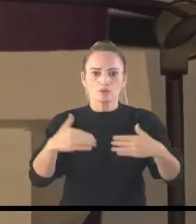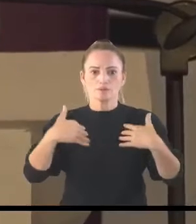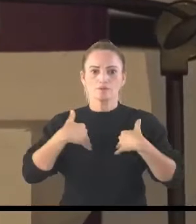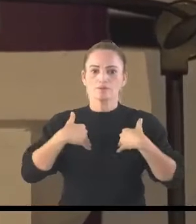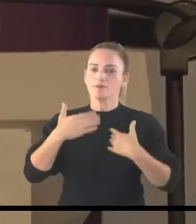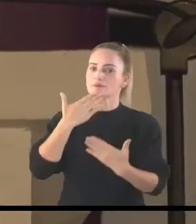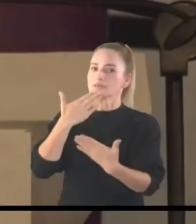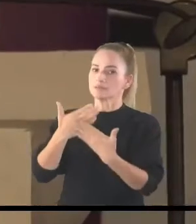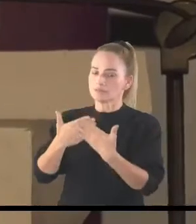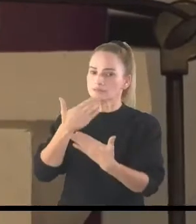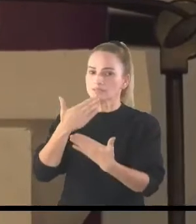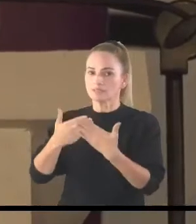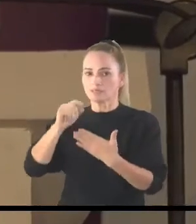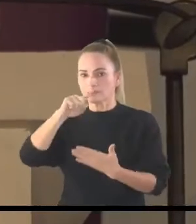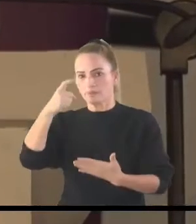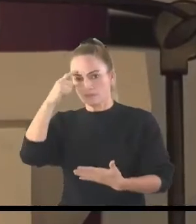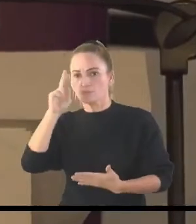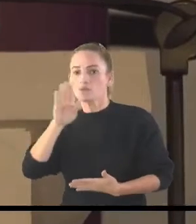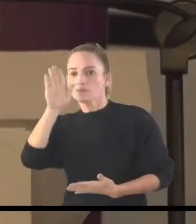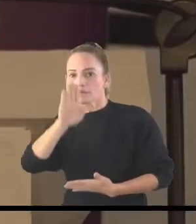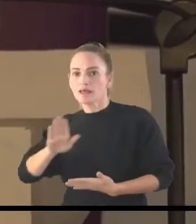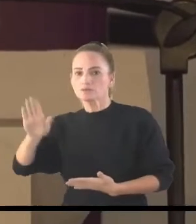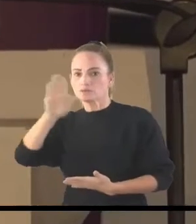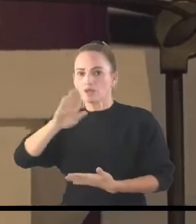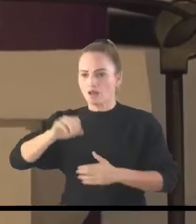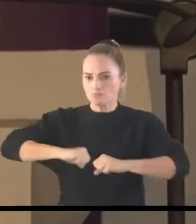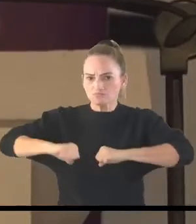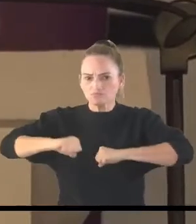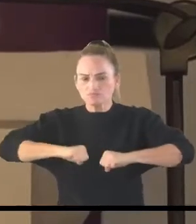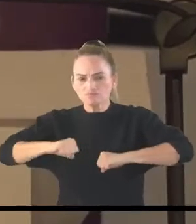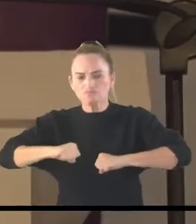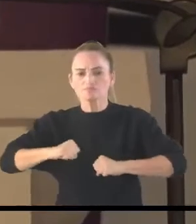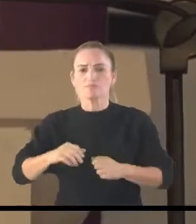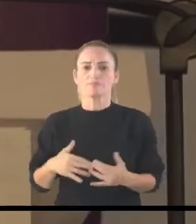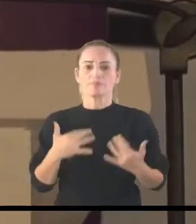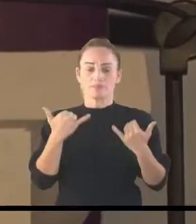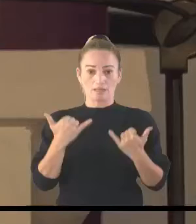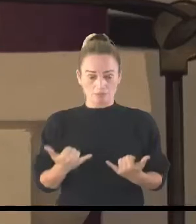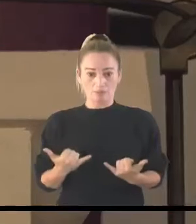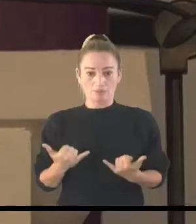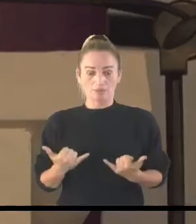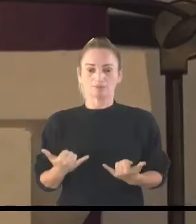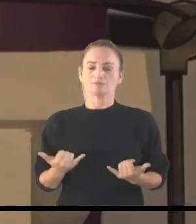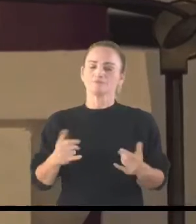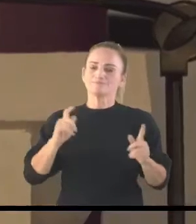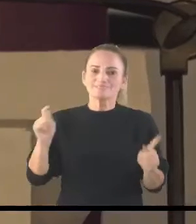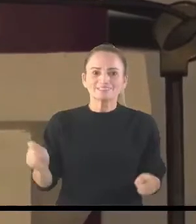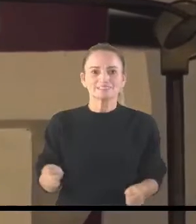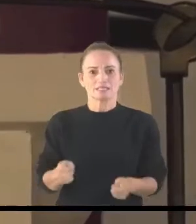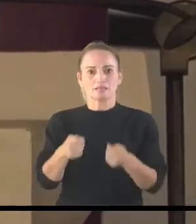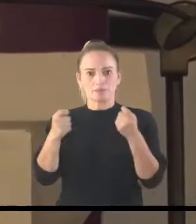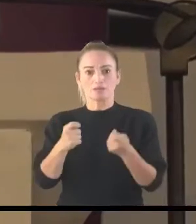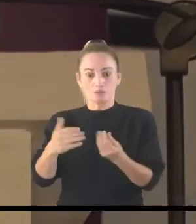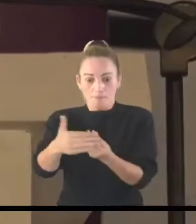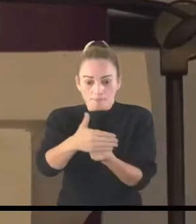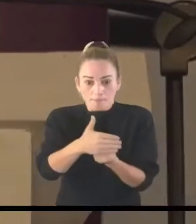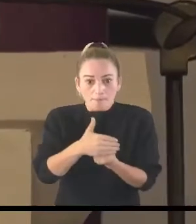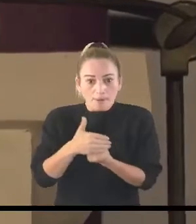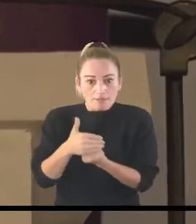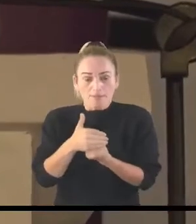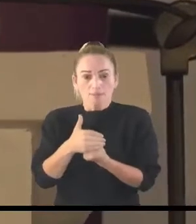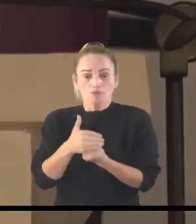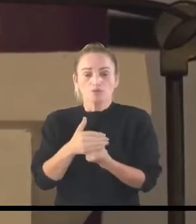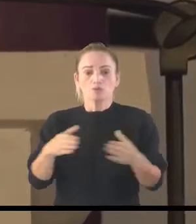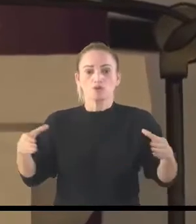a las auditorías que el Gobierno del Cambio ha realizado, por el cual estamos también salvaguardando el patrimonio público de